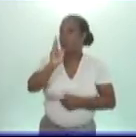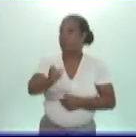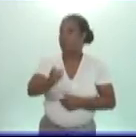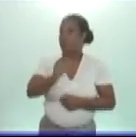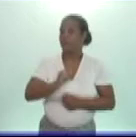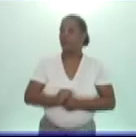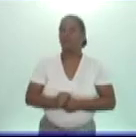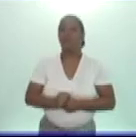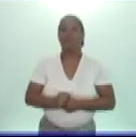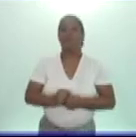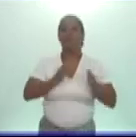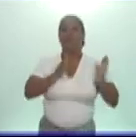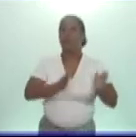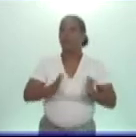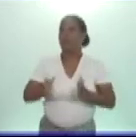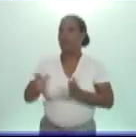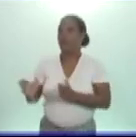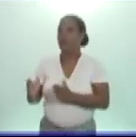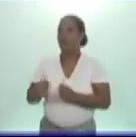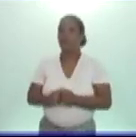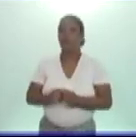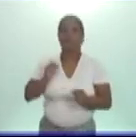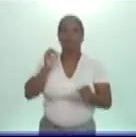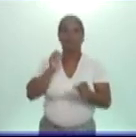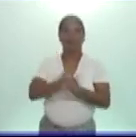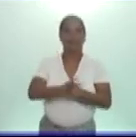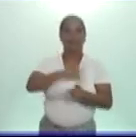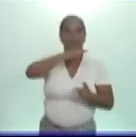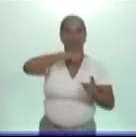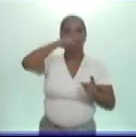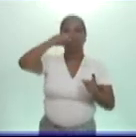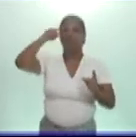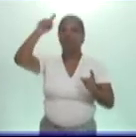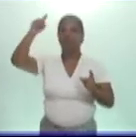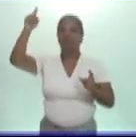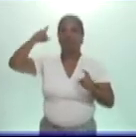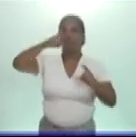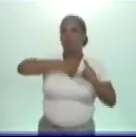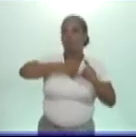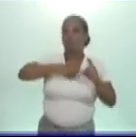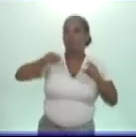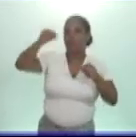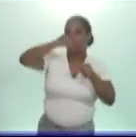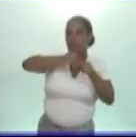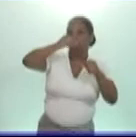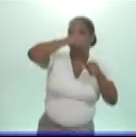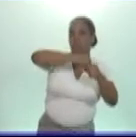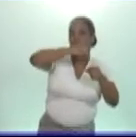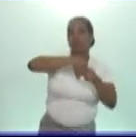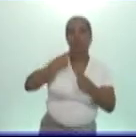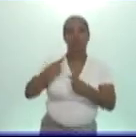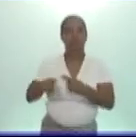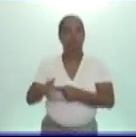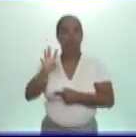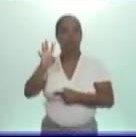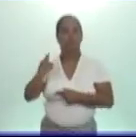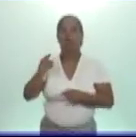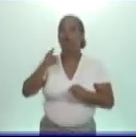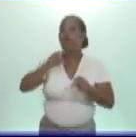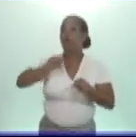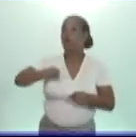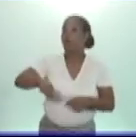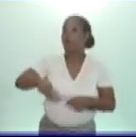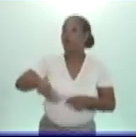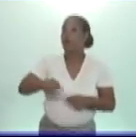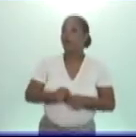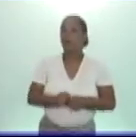está en el orden en que ellos aparecen unos contenidos en otros. Bueno, 4 gramos son 40